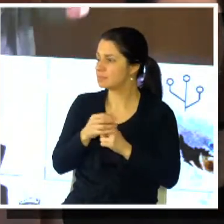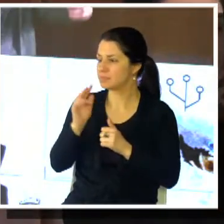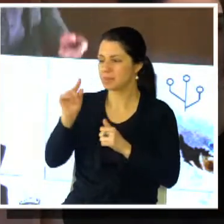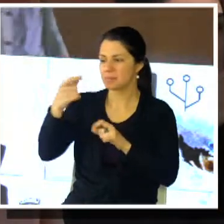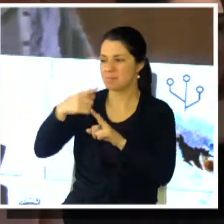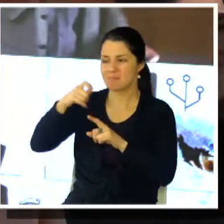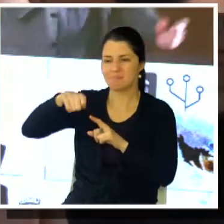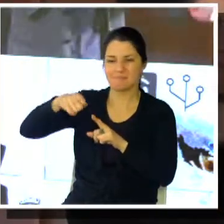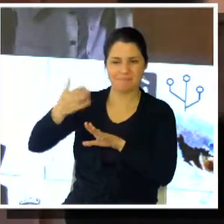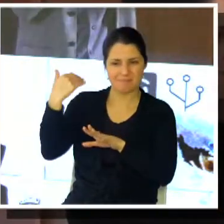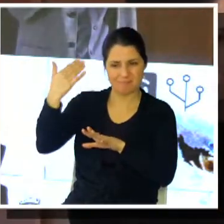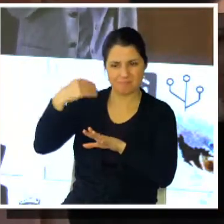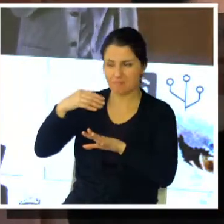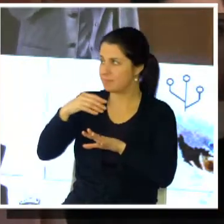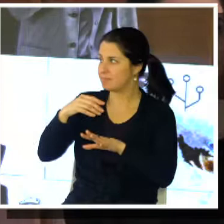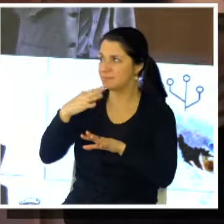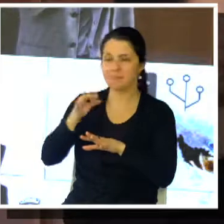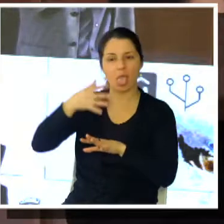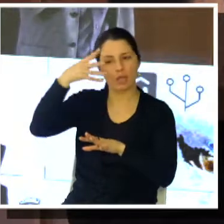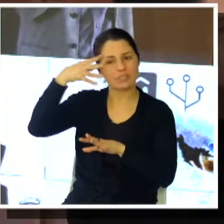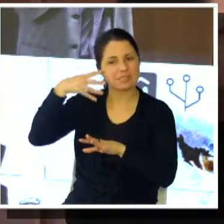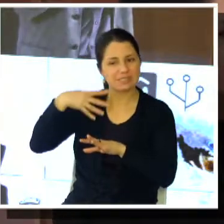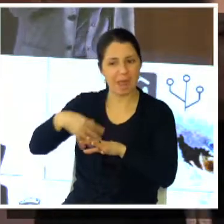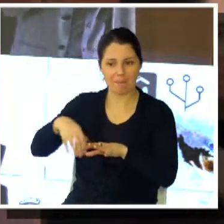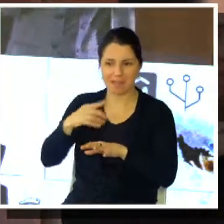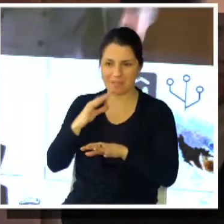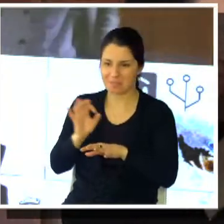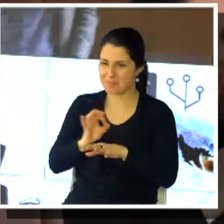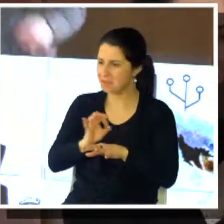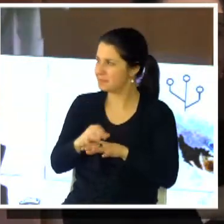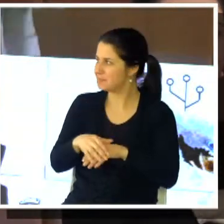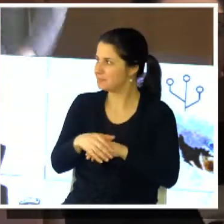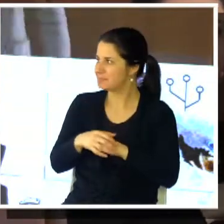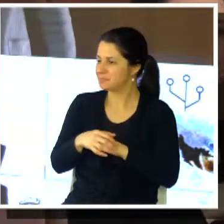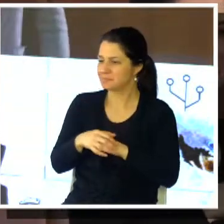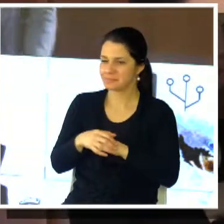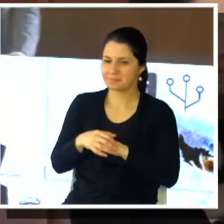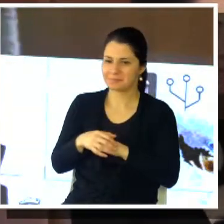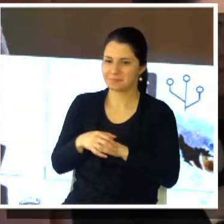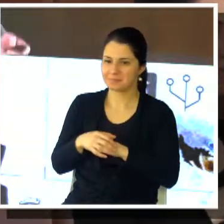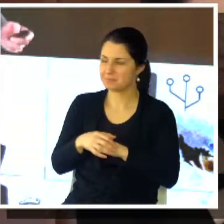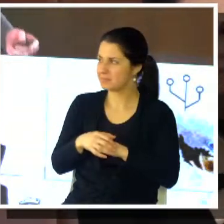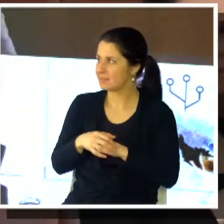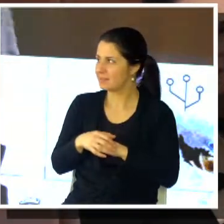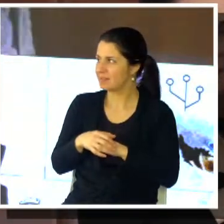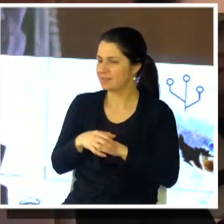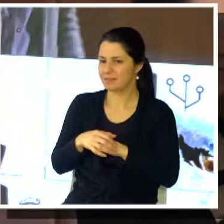meses. Por ahí estoy sudando más que monja con atraso. Dame un segundito. Creo que son las luces y los nervios.